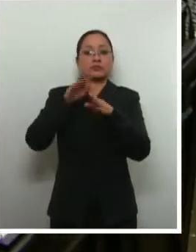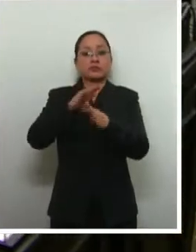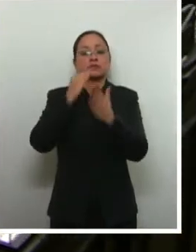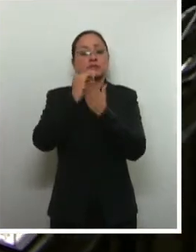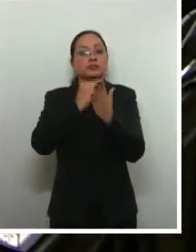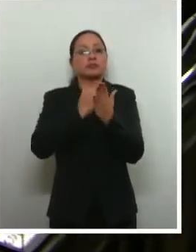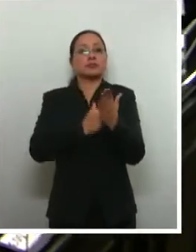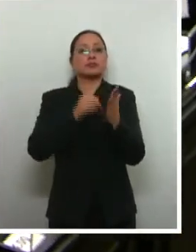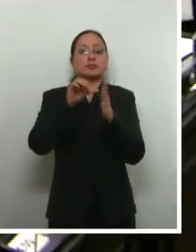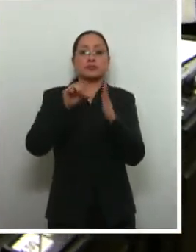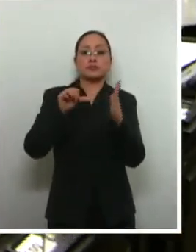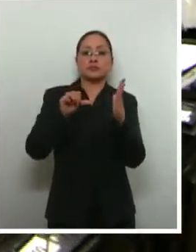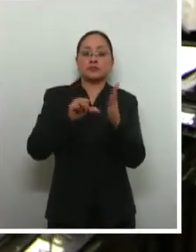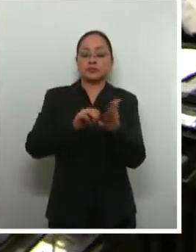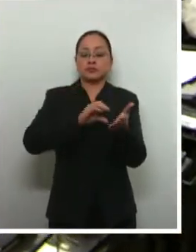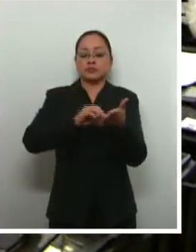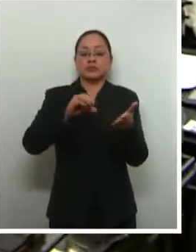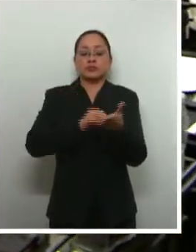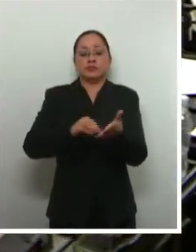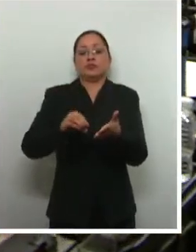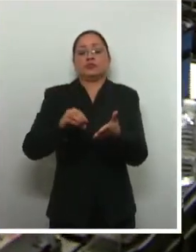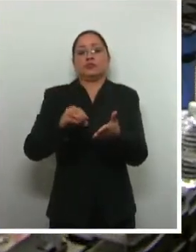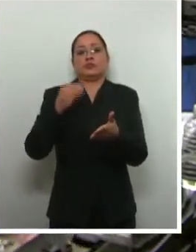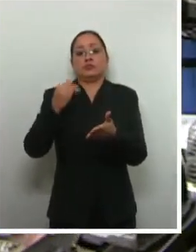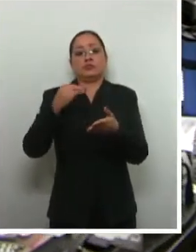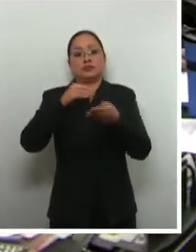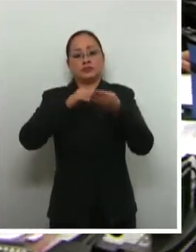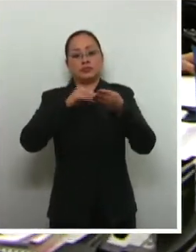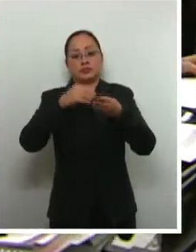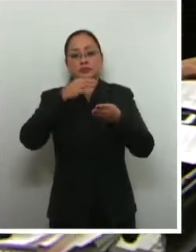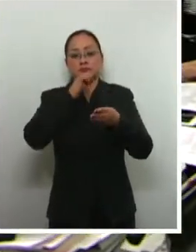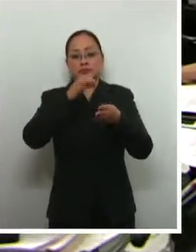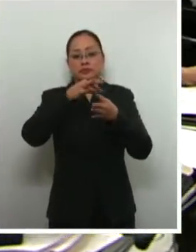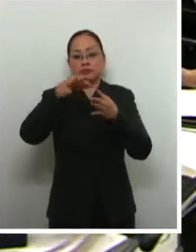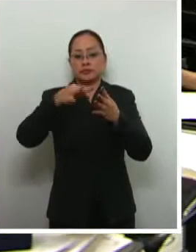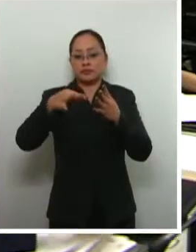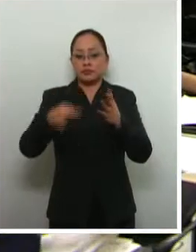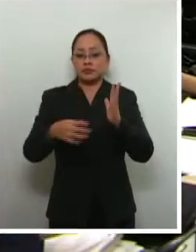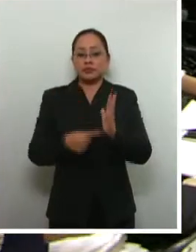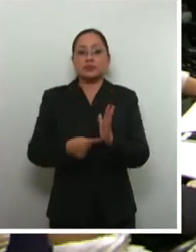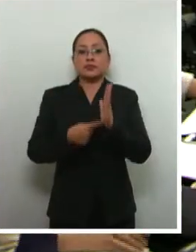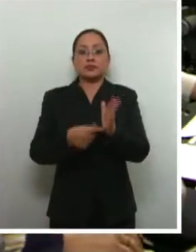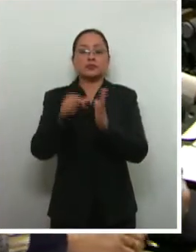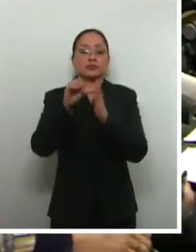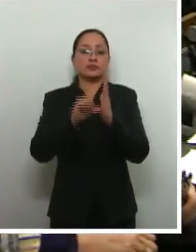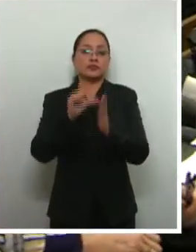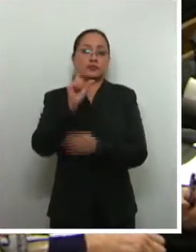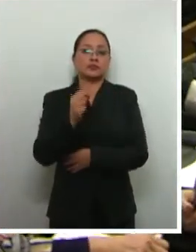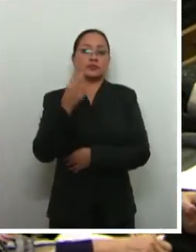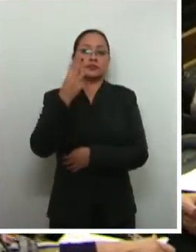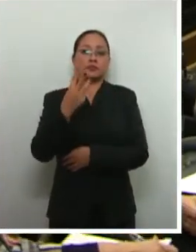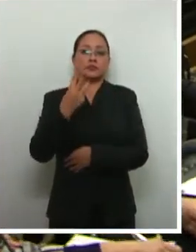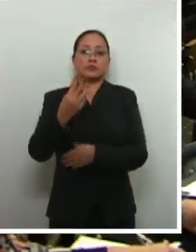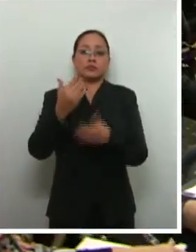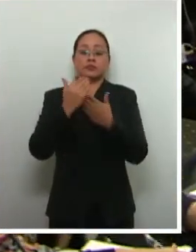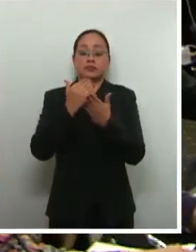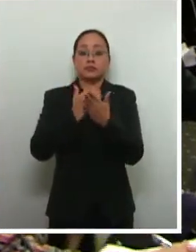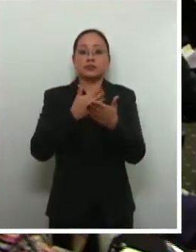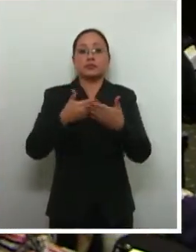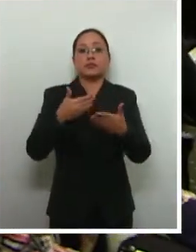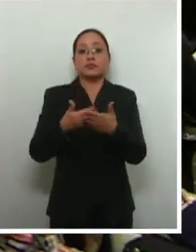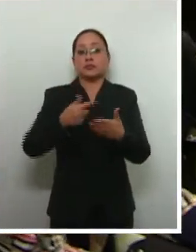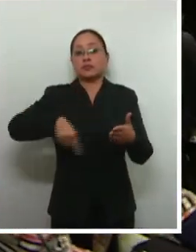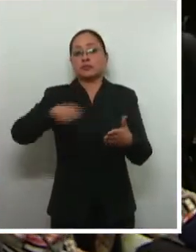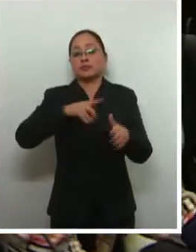y de los apartados y numerales que no fueron reservados de este artículo 23. Es lo que en estos momentos